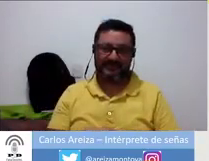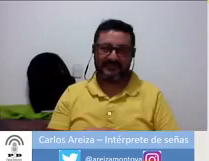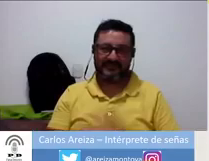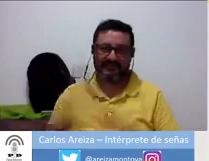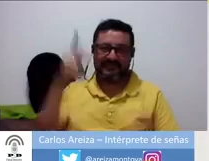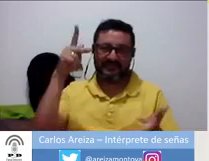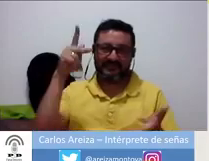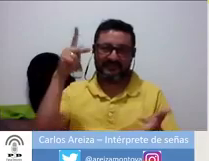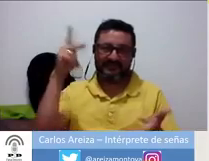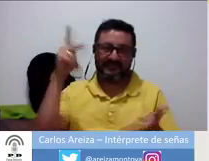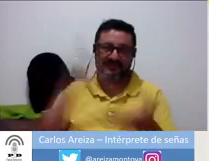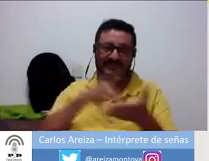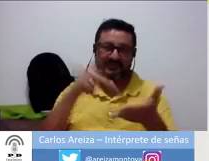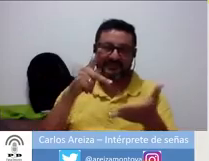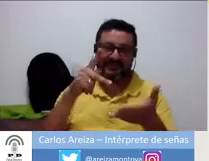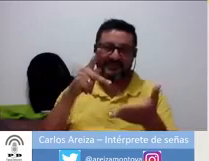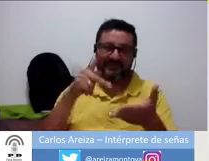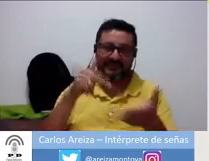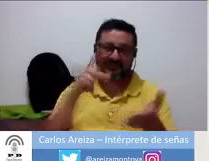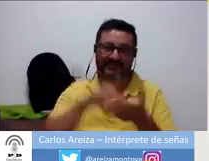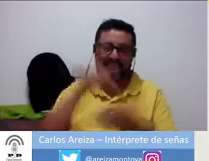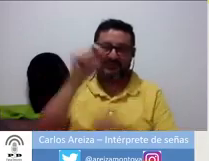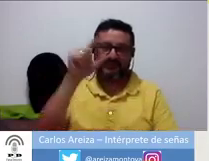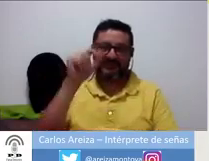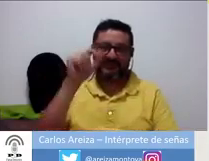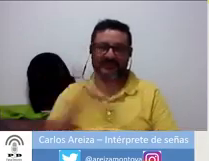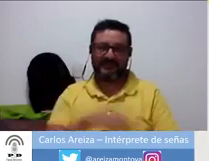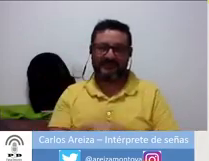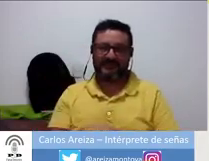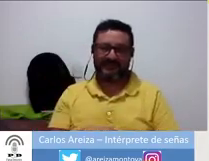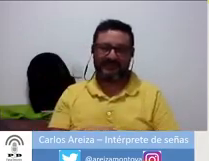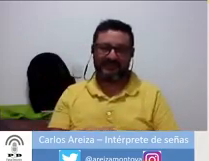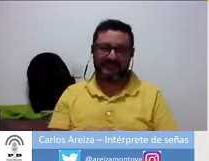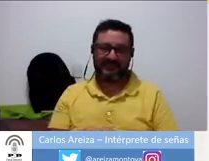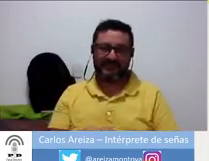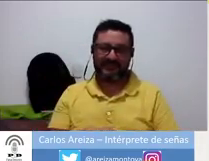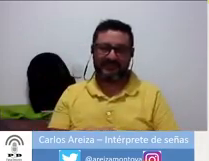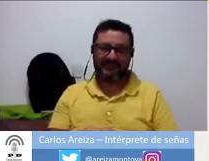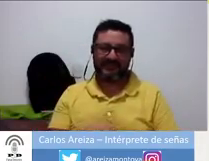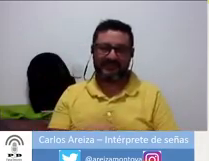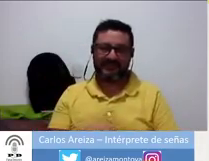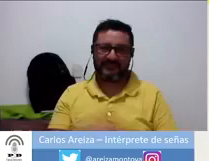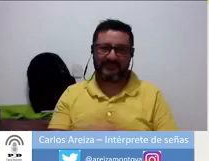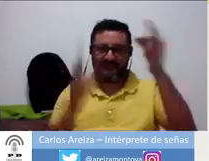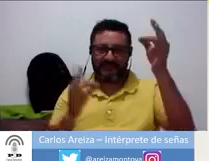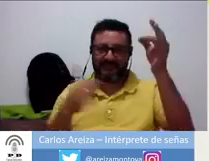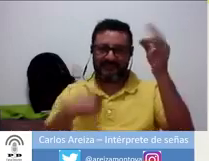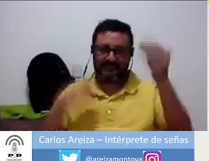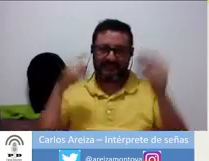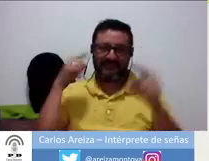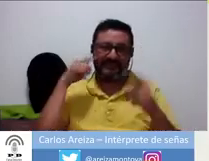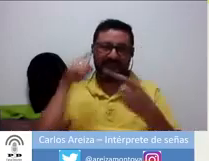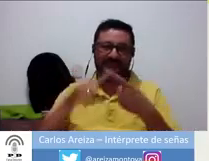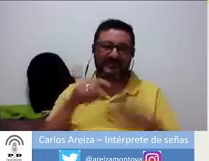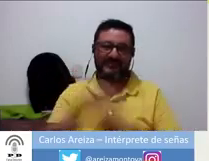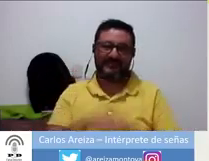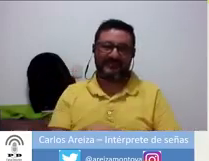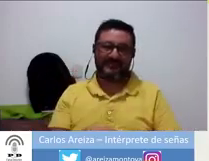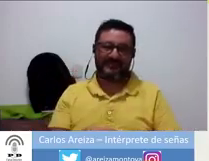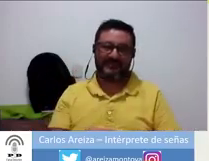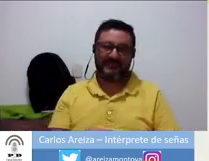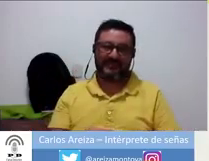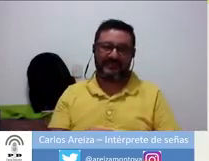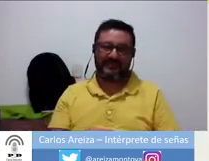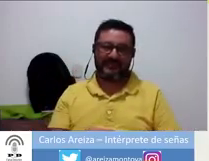¿qué? 11. Y yo dije, no, yo quiero ir a los próximos Juegos Olímpicos. Y la verdad es que las jornadas en el